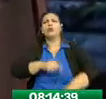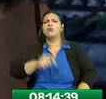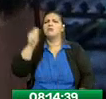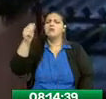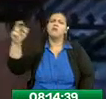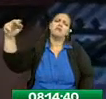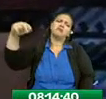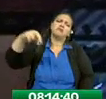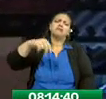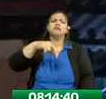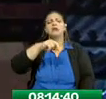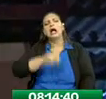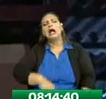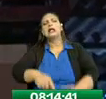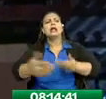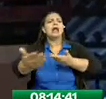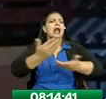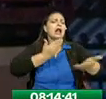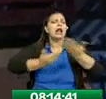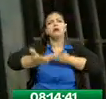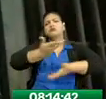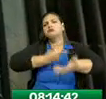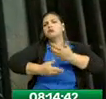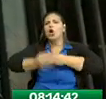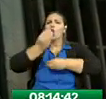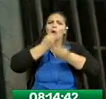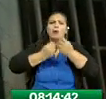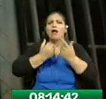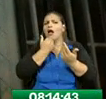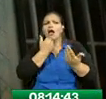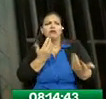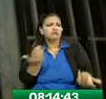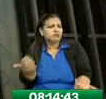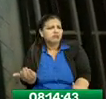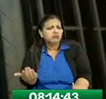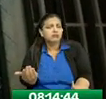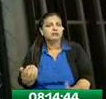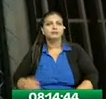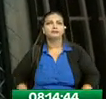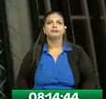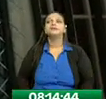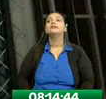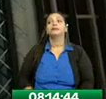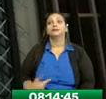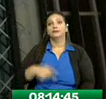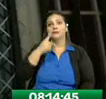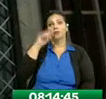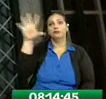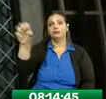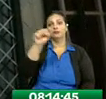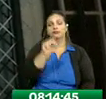compartir con nosotros, a comer, a hacer cualquier cosa. El sospechoso permanece detenido para